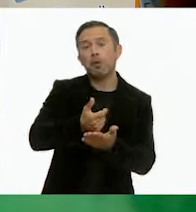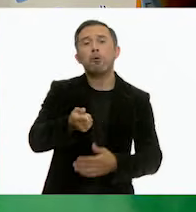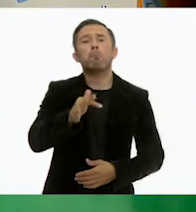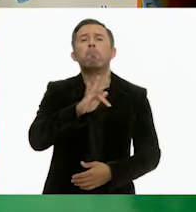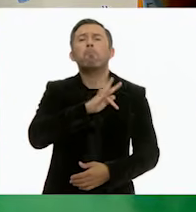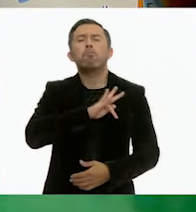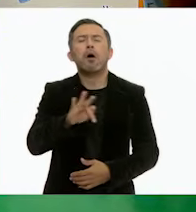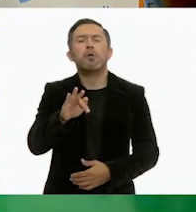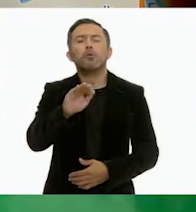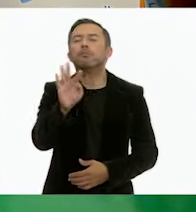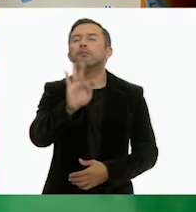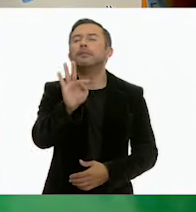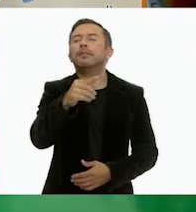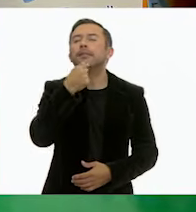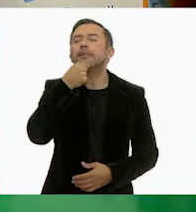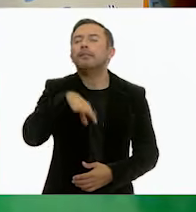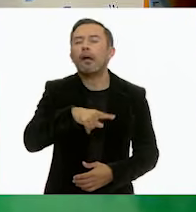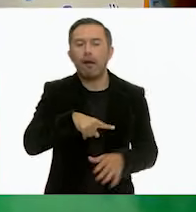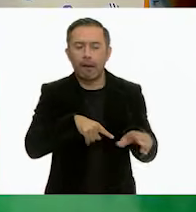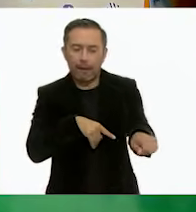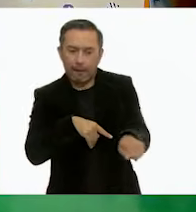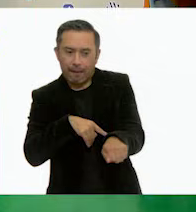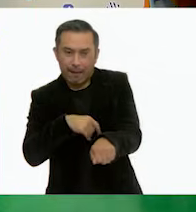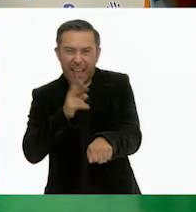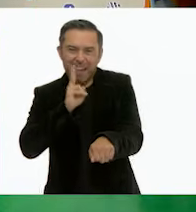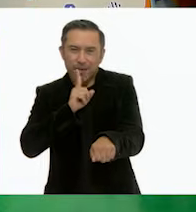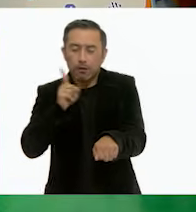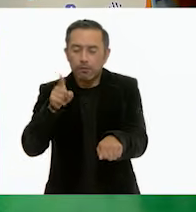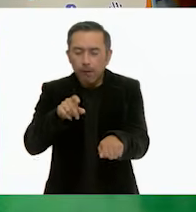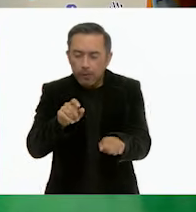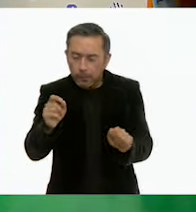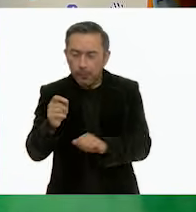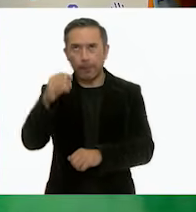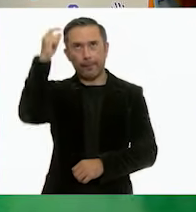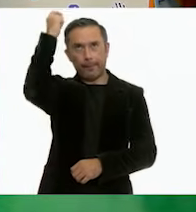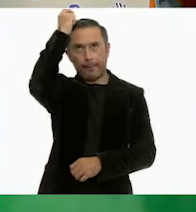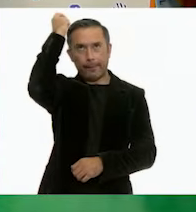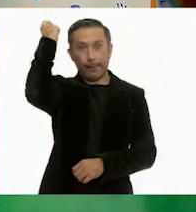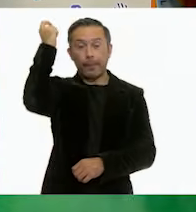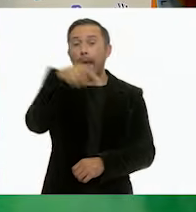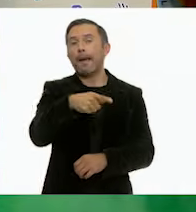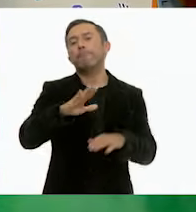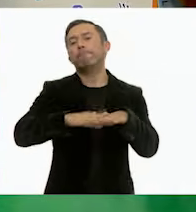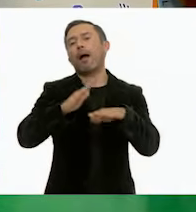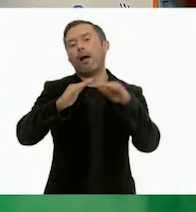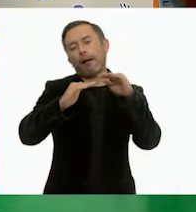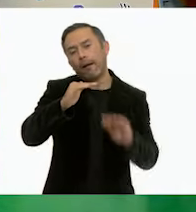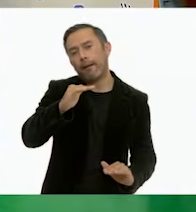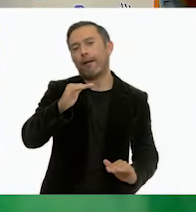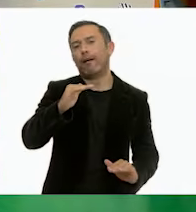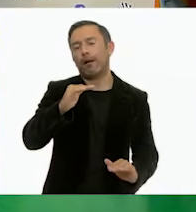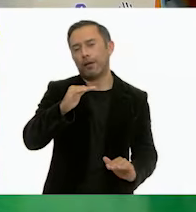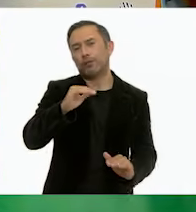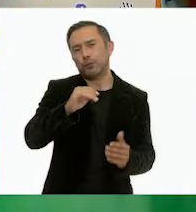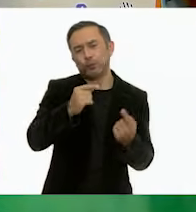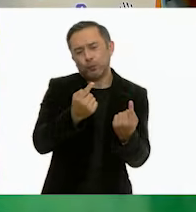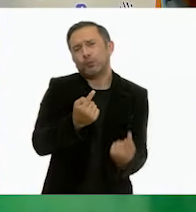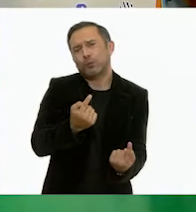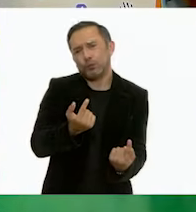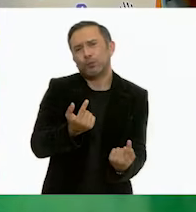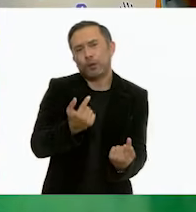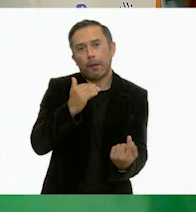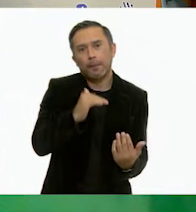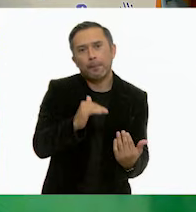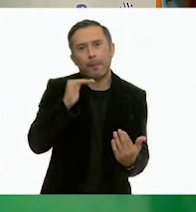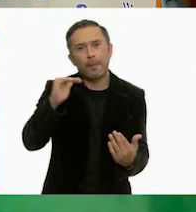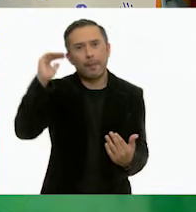vez a una niña y lo marcáramos en la pared, ella sería un poco más bajita todavía. Más pequeñita, ¿verdad? Más pequeña. Esto es